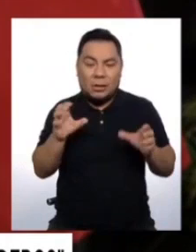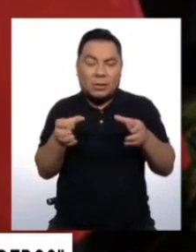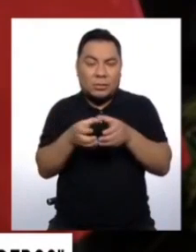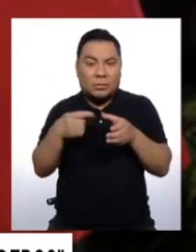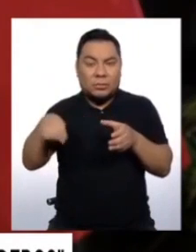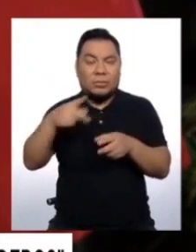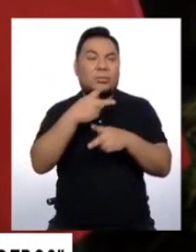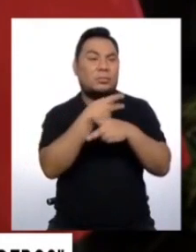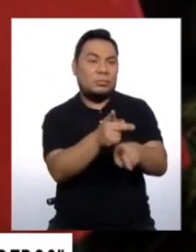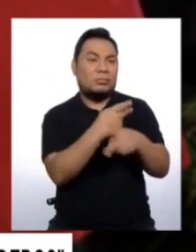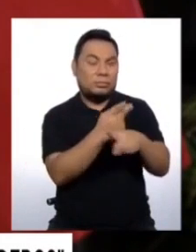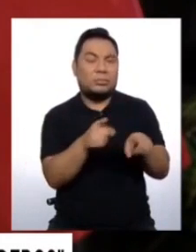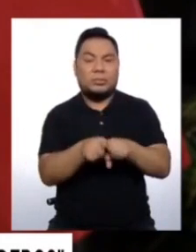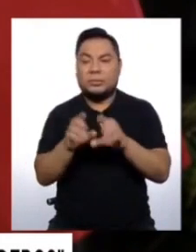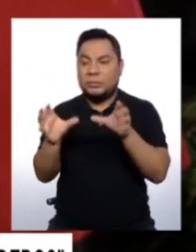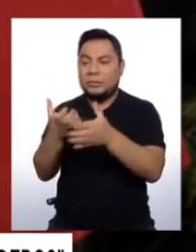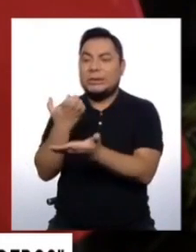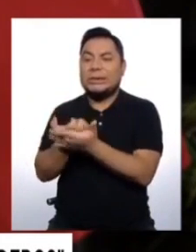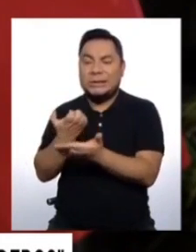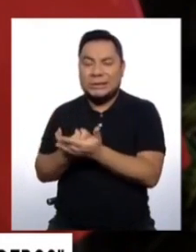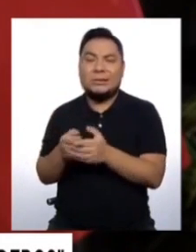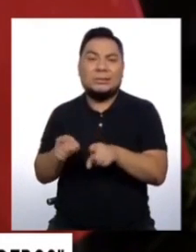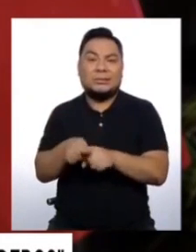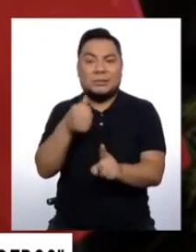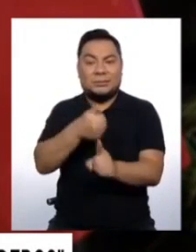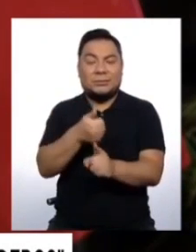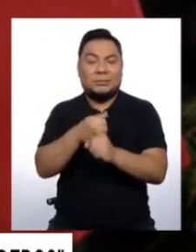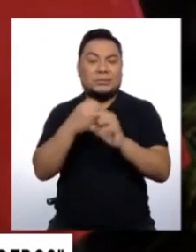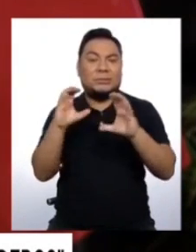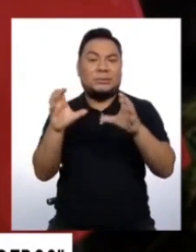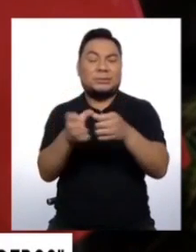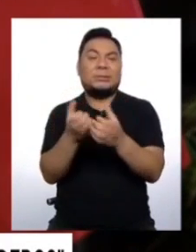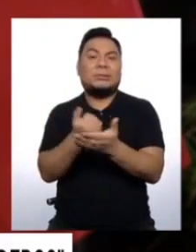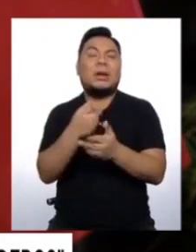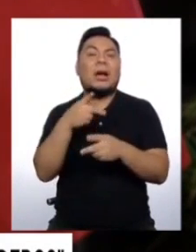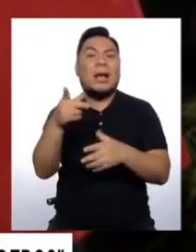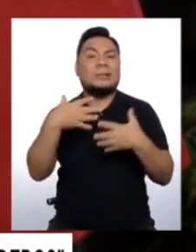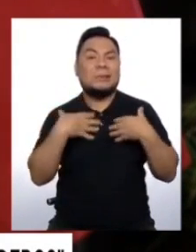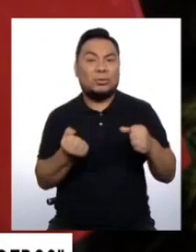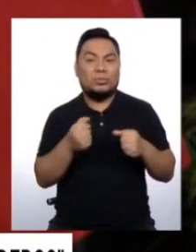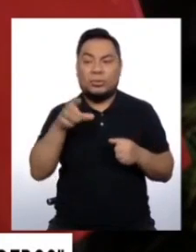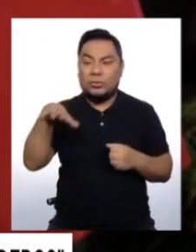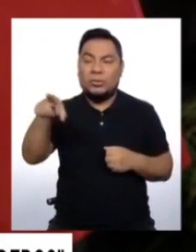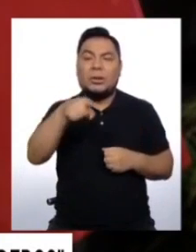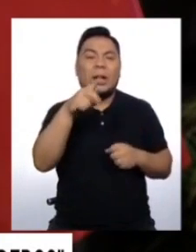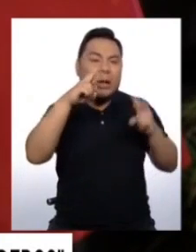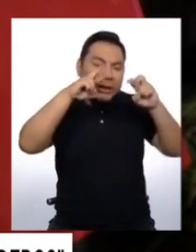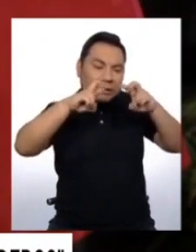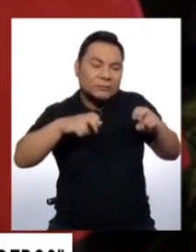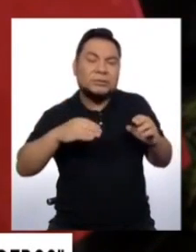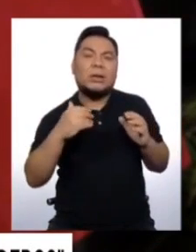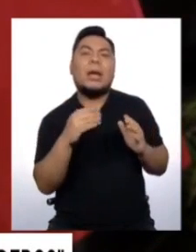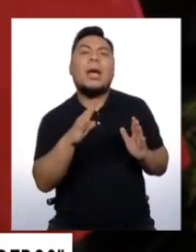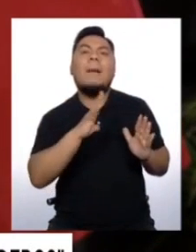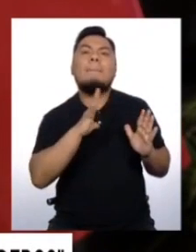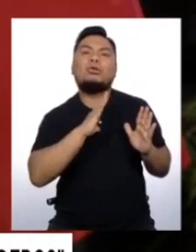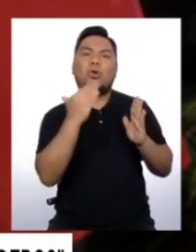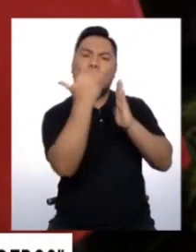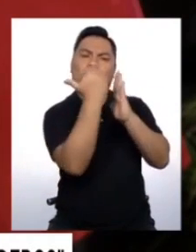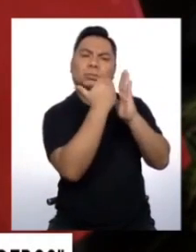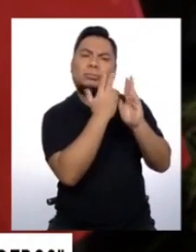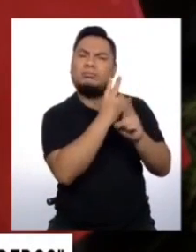sector producción, el equipo del sector economía, con el propio equipo del Ministerio de Salud, está revisando los protocolos para